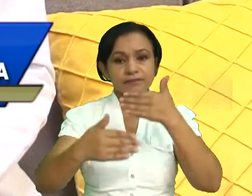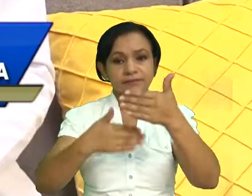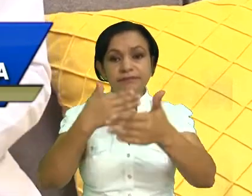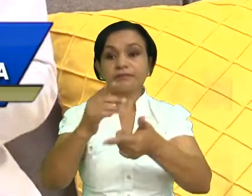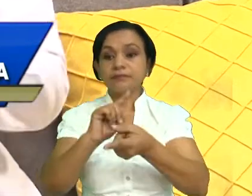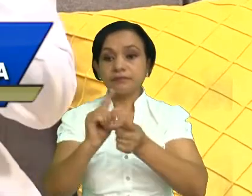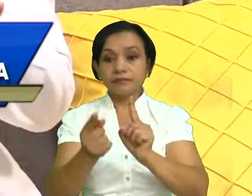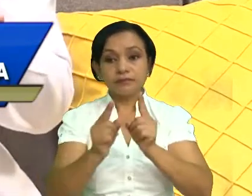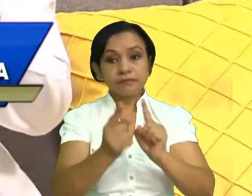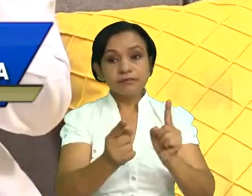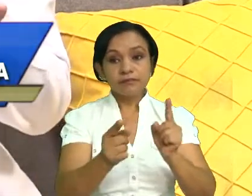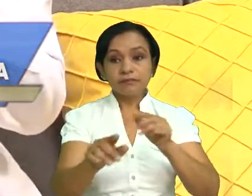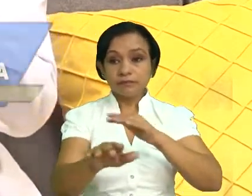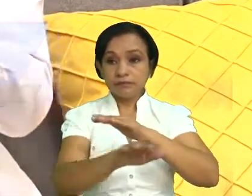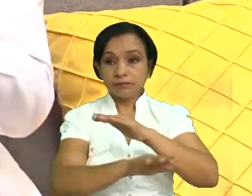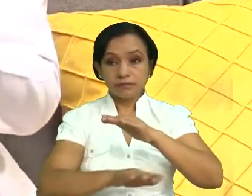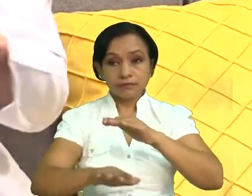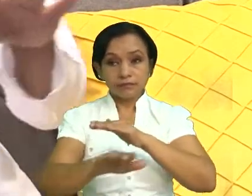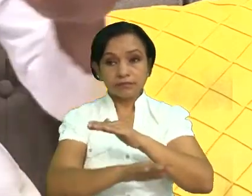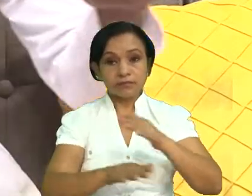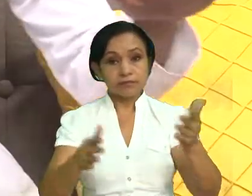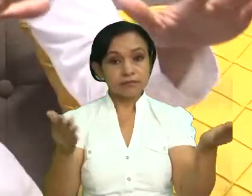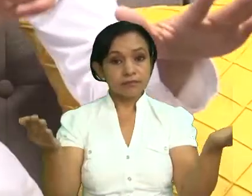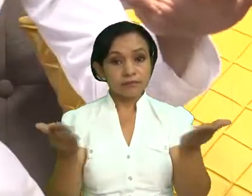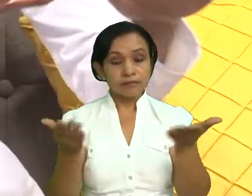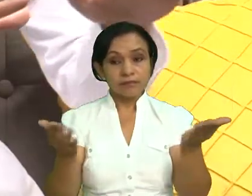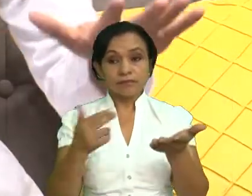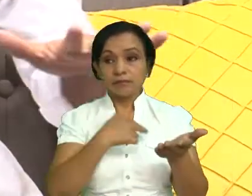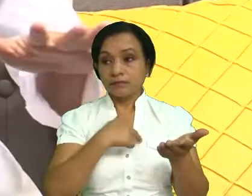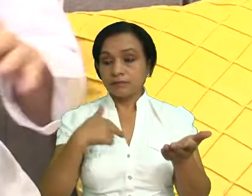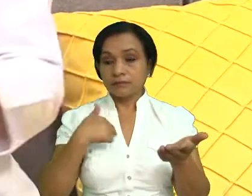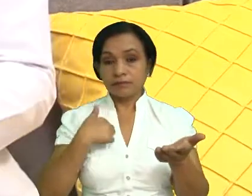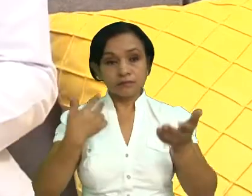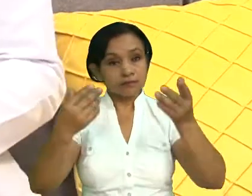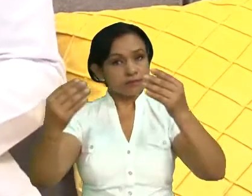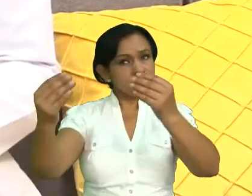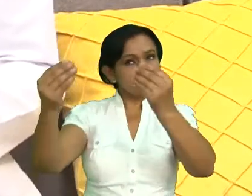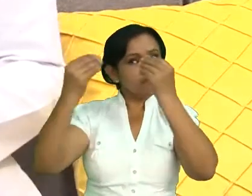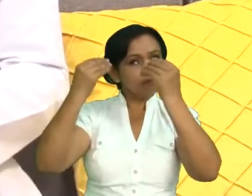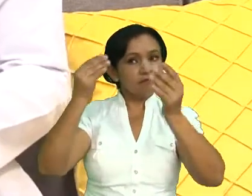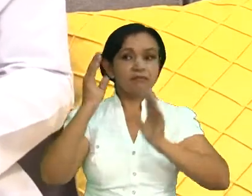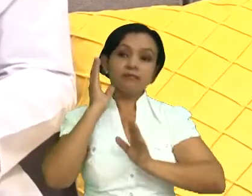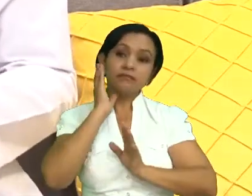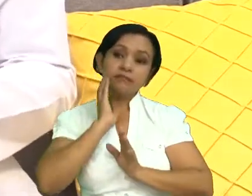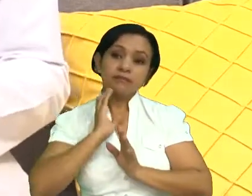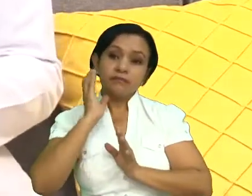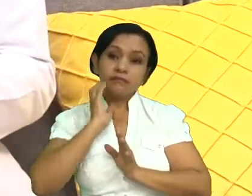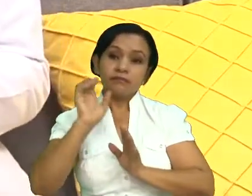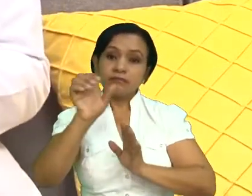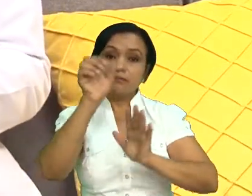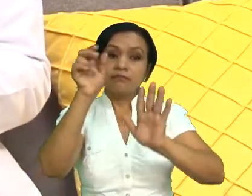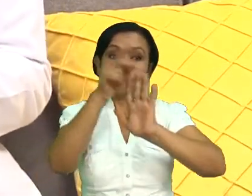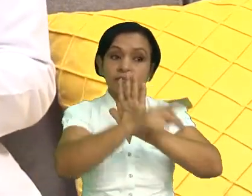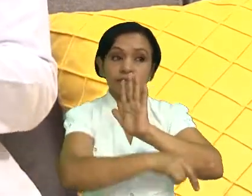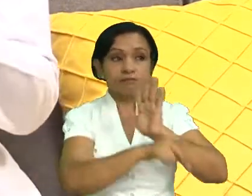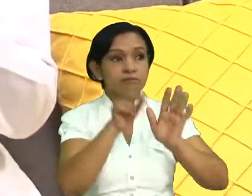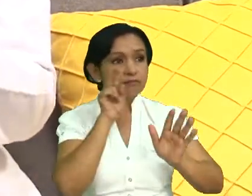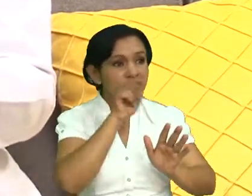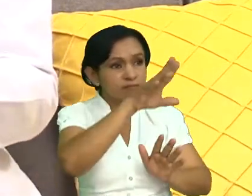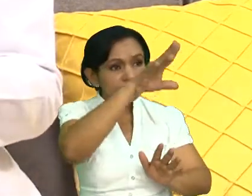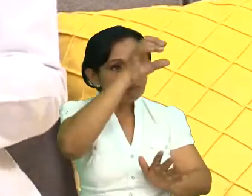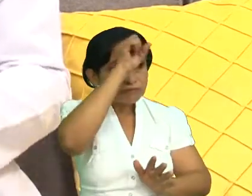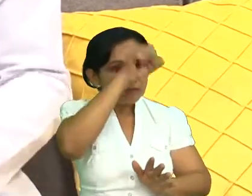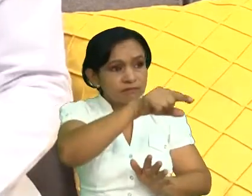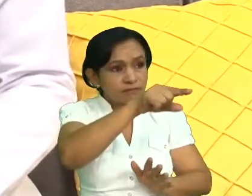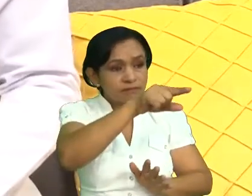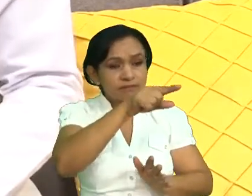cambiante. Pero la base de esto, y que nos ha venido enseñando, ¿verdad?, la experiencia que han tenido otros países, y hemos tenido